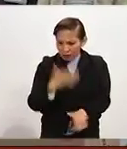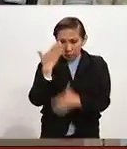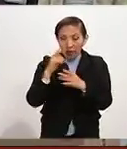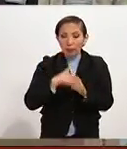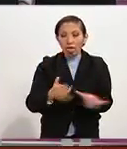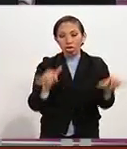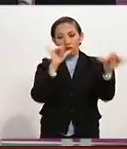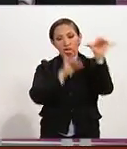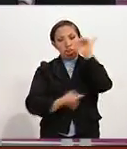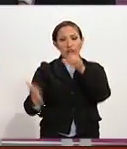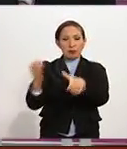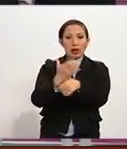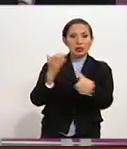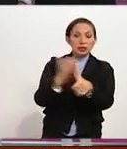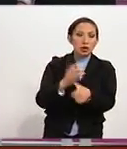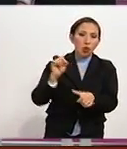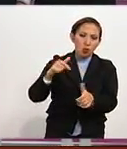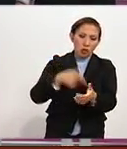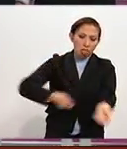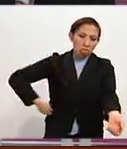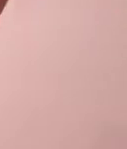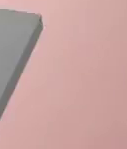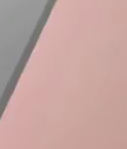estar bebiendo en bares y billares.